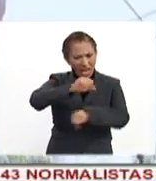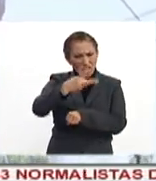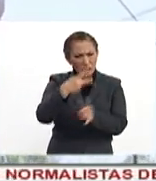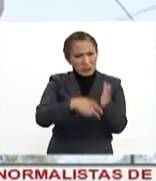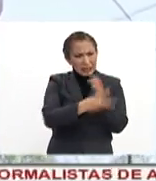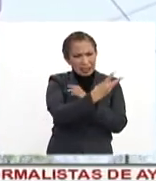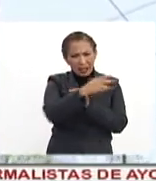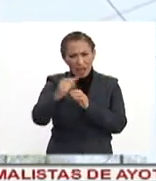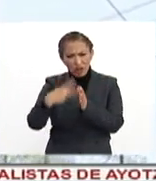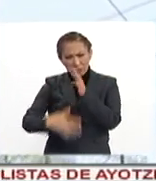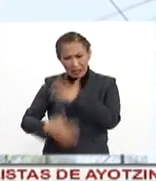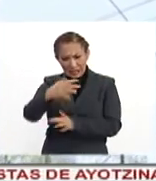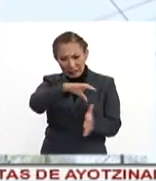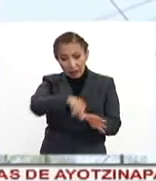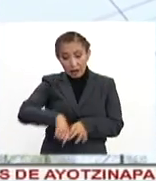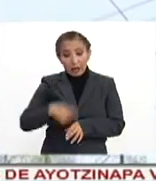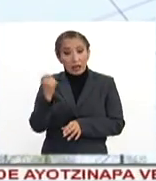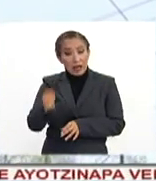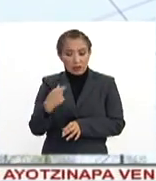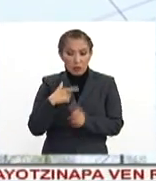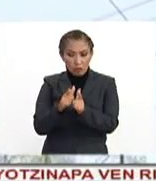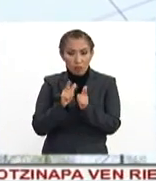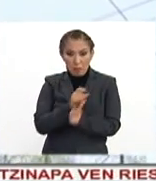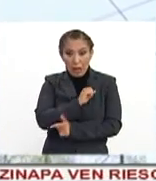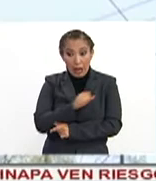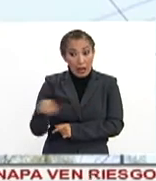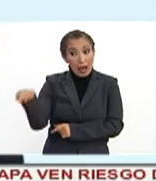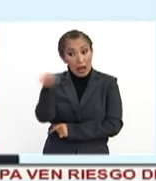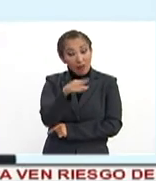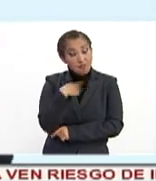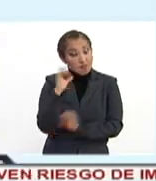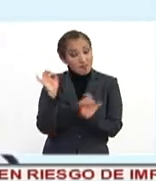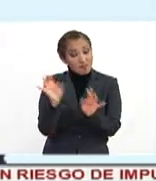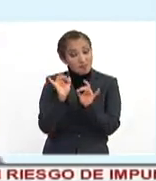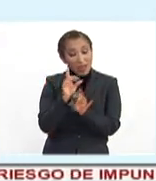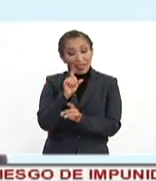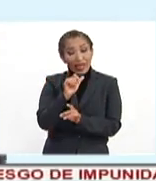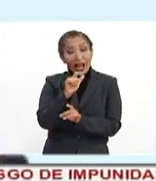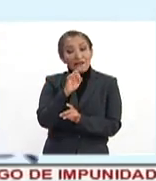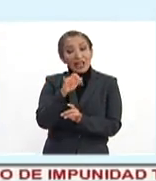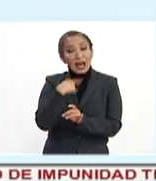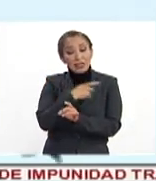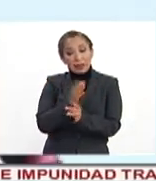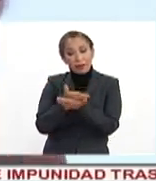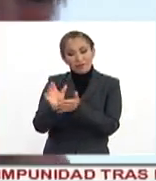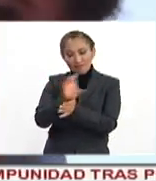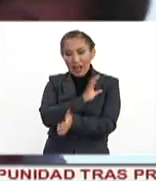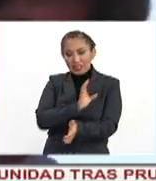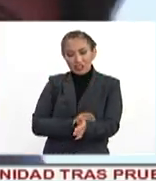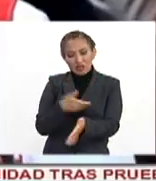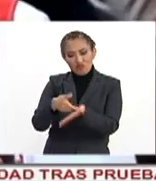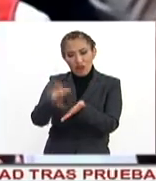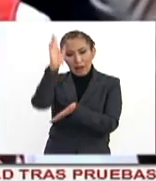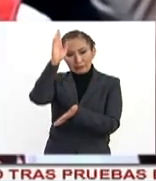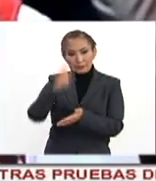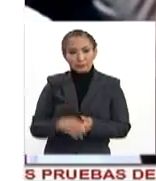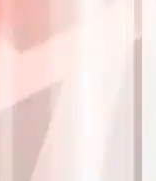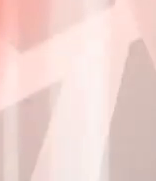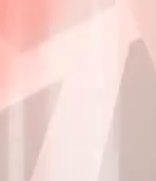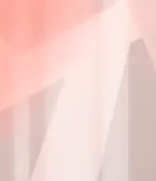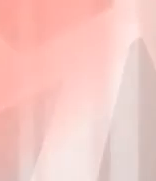y 2015 se podría calificar como delincuencia organizada. Por ello aseguran que Delfina Gómez debería separarse de la candidatura.